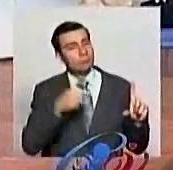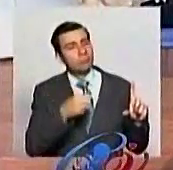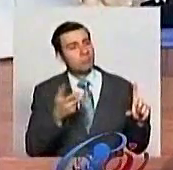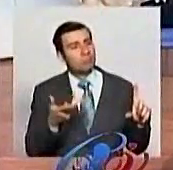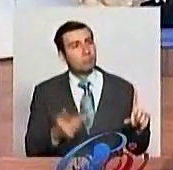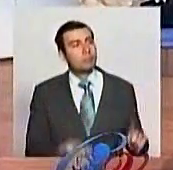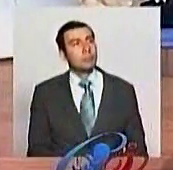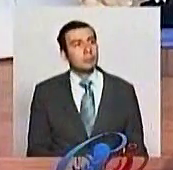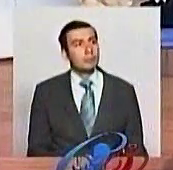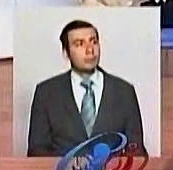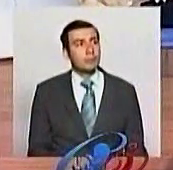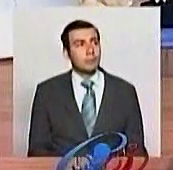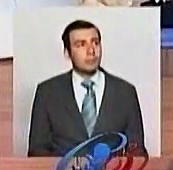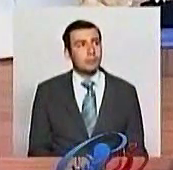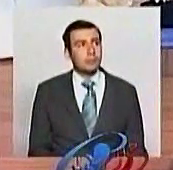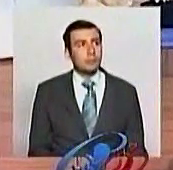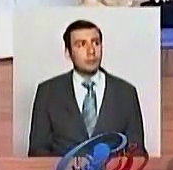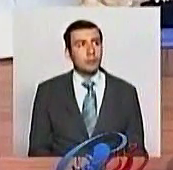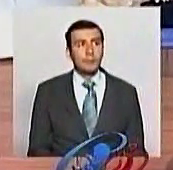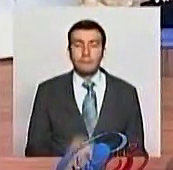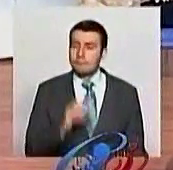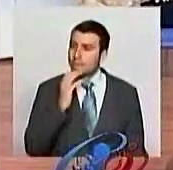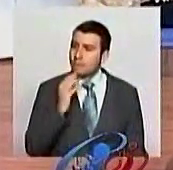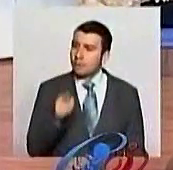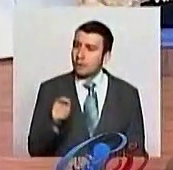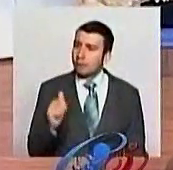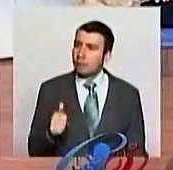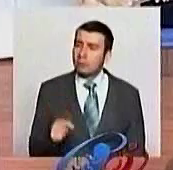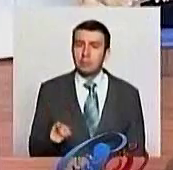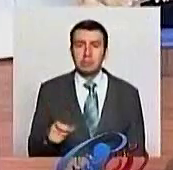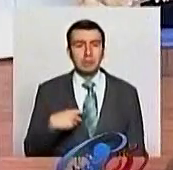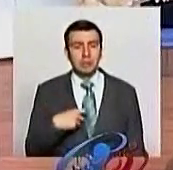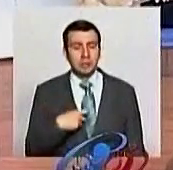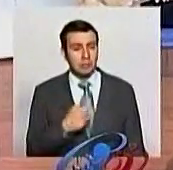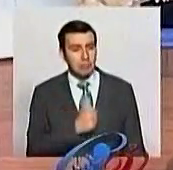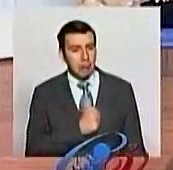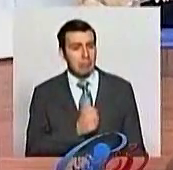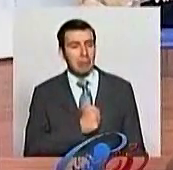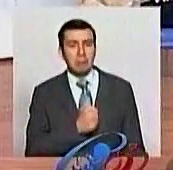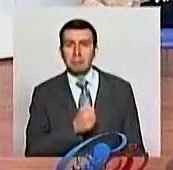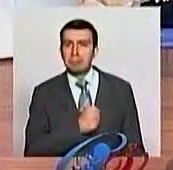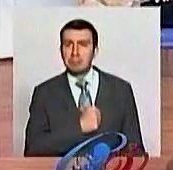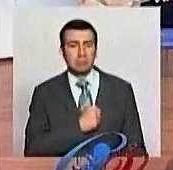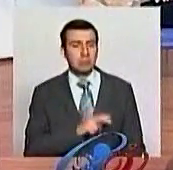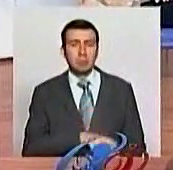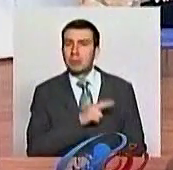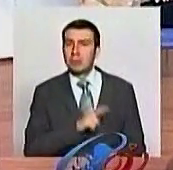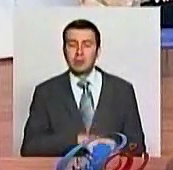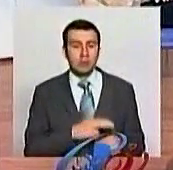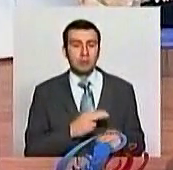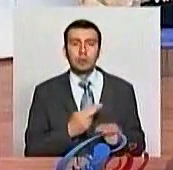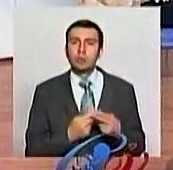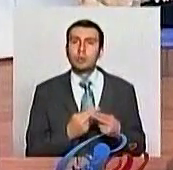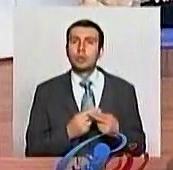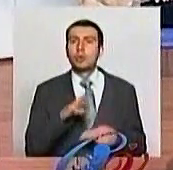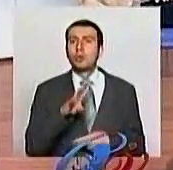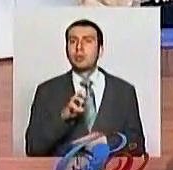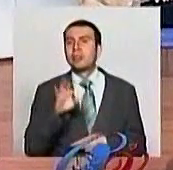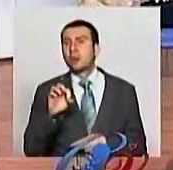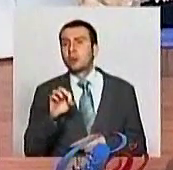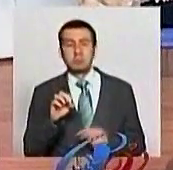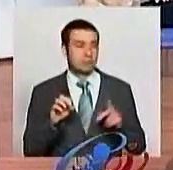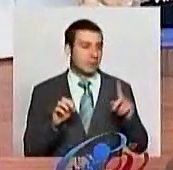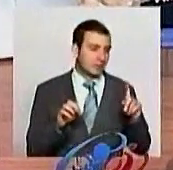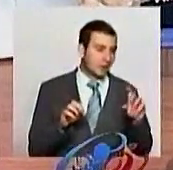Bueno, en este pacientico, digamos acá, tiene una frecuencia cardíaca normal de 98, lo normal es entre 60